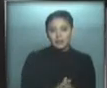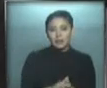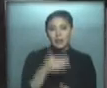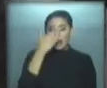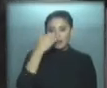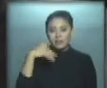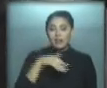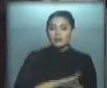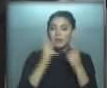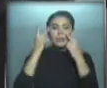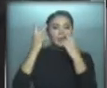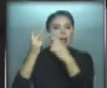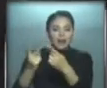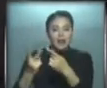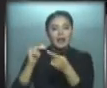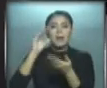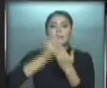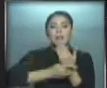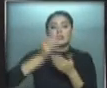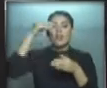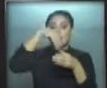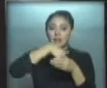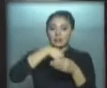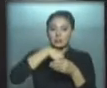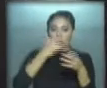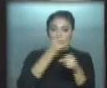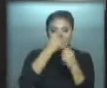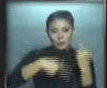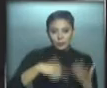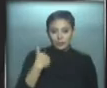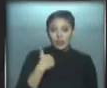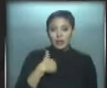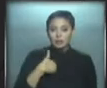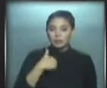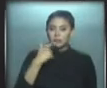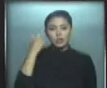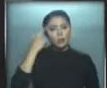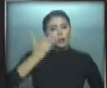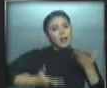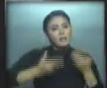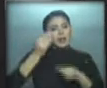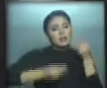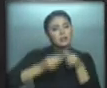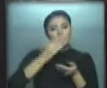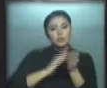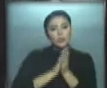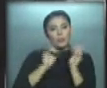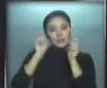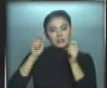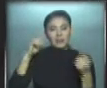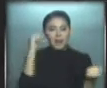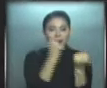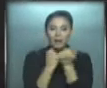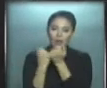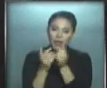Sobre el final de su viaje a Beijing, el ministro del Interior y Transporte, Florencio Randazzo, hizo un balance de su visita y los acuerdos